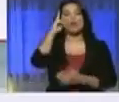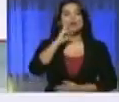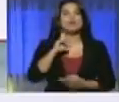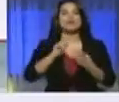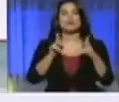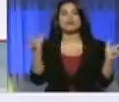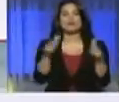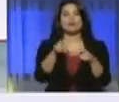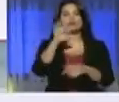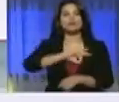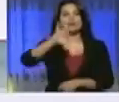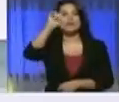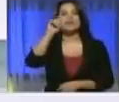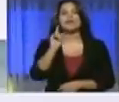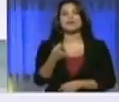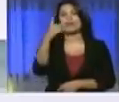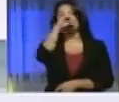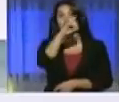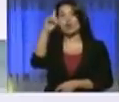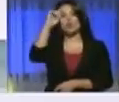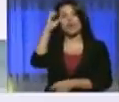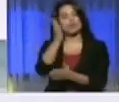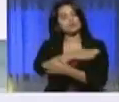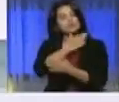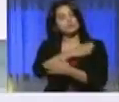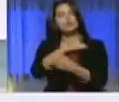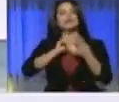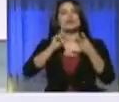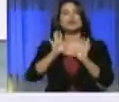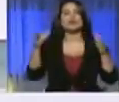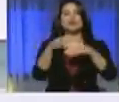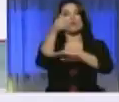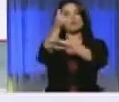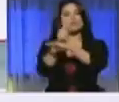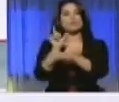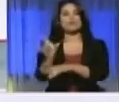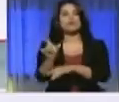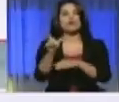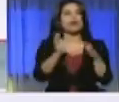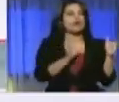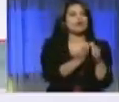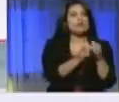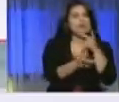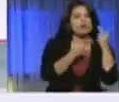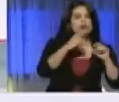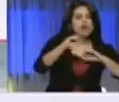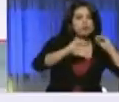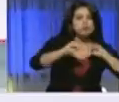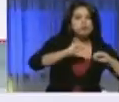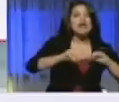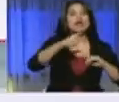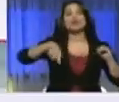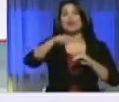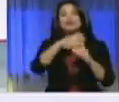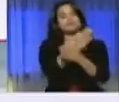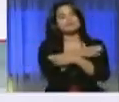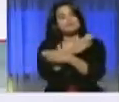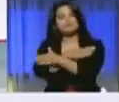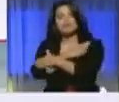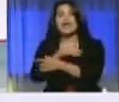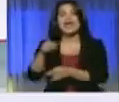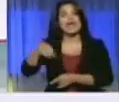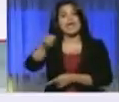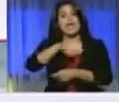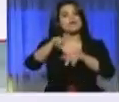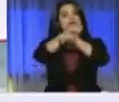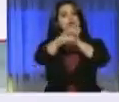Socialista, a Diosdado Cabello Rondón, a la Dirección Nacional, al Buró Político, porque están recorriendo el país como debe